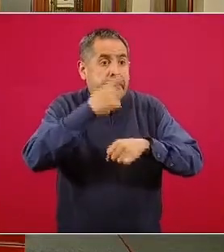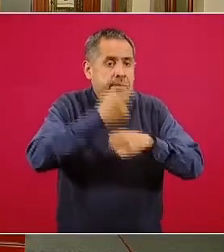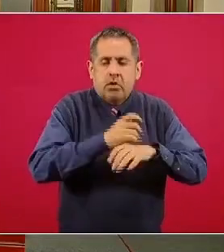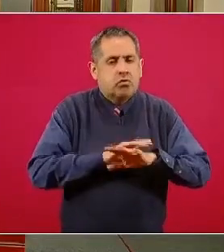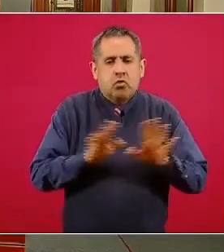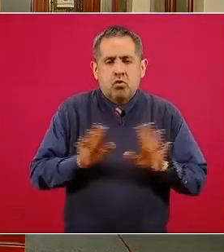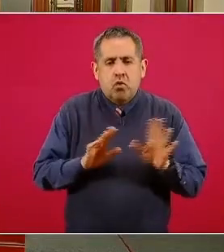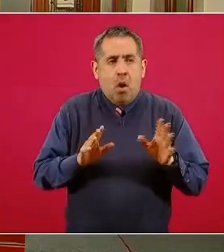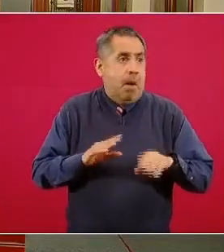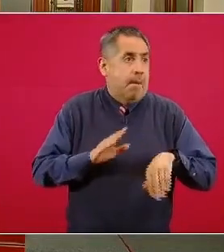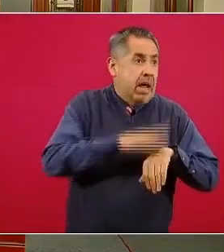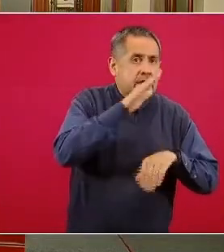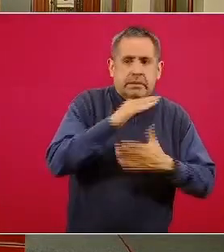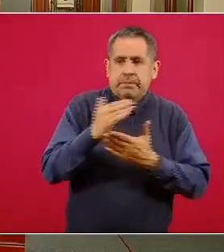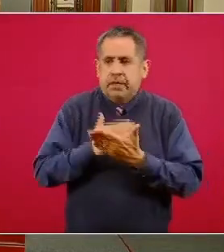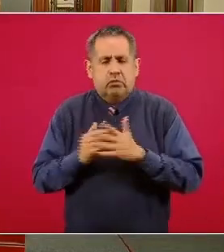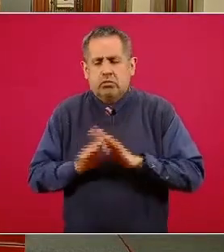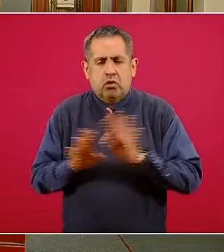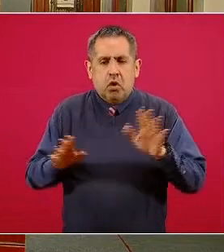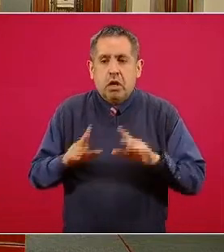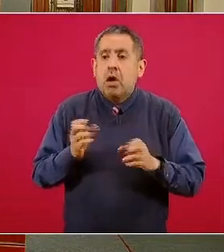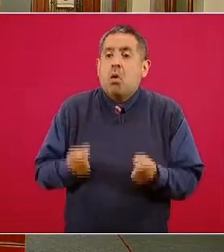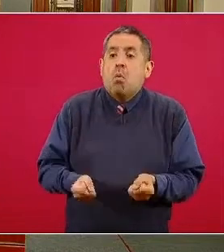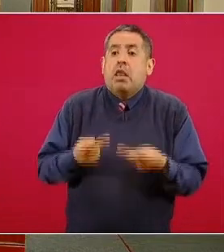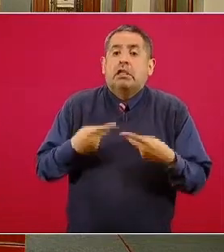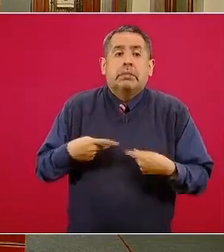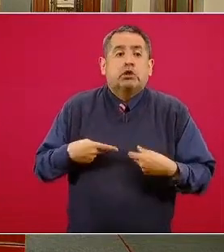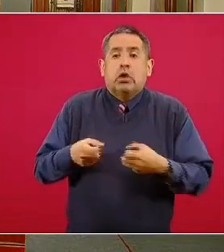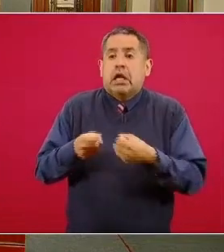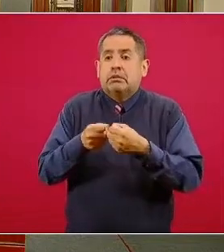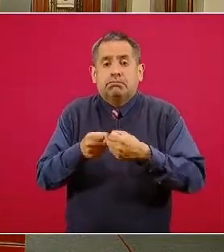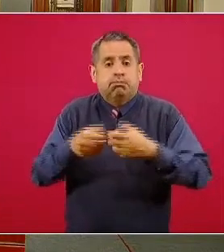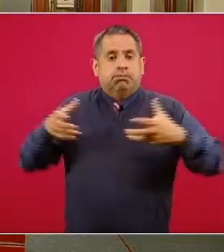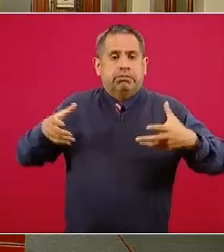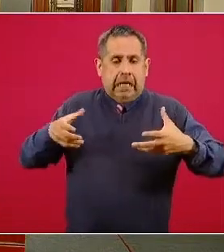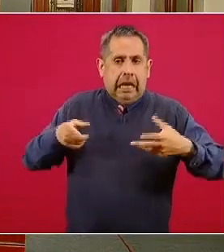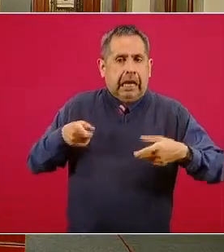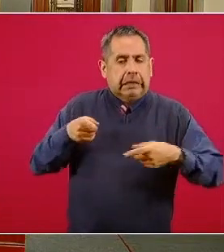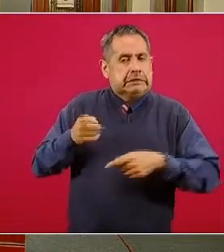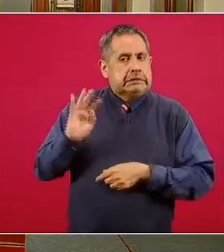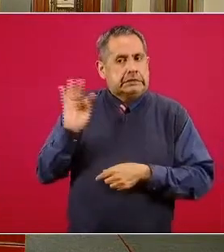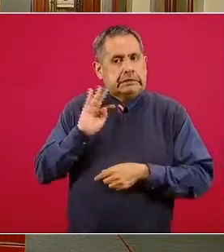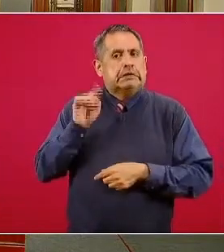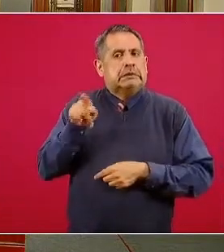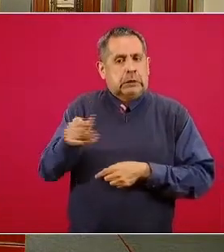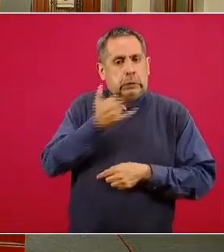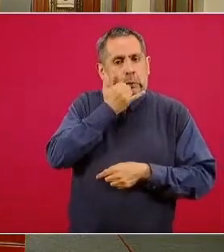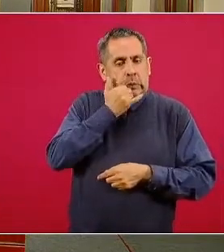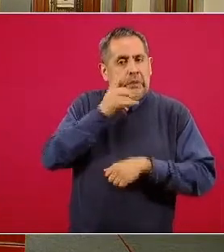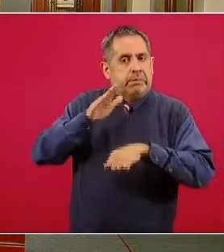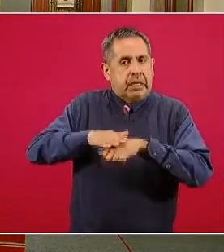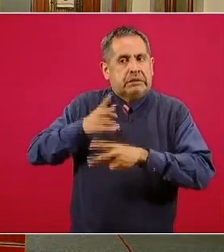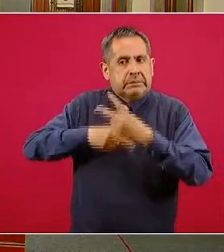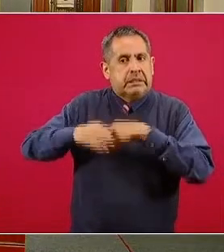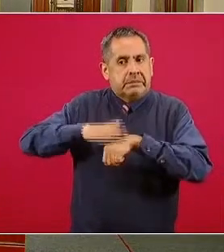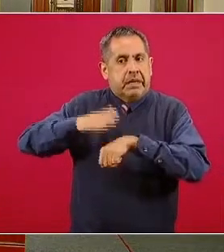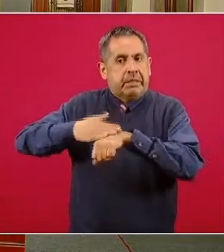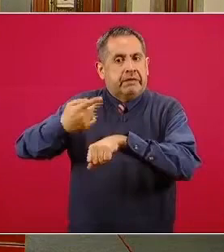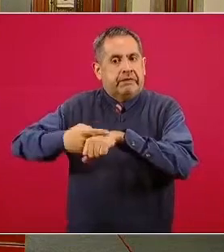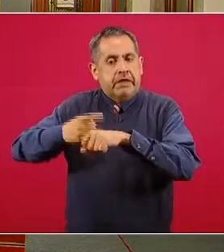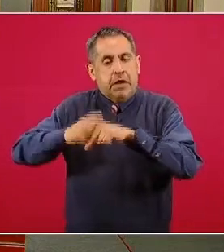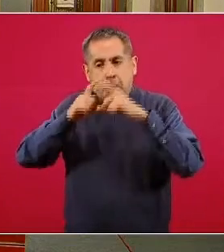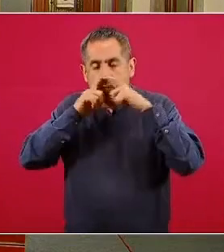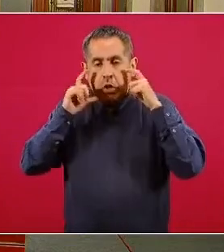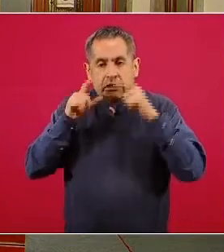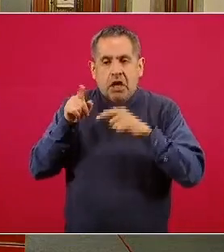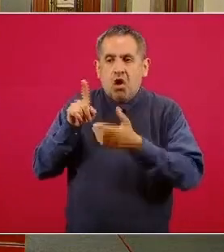que les damos menos, sino que tiene que ver con la población que tiene y con la probabilidad que tiene de tener casos, personas con